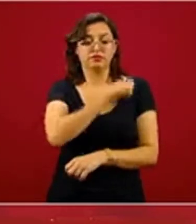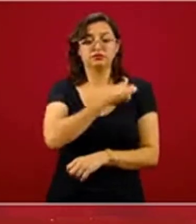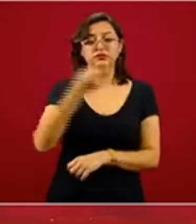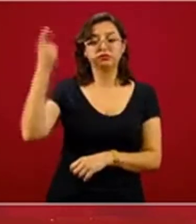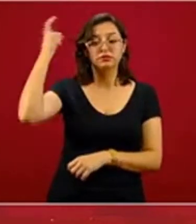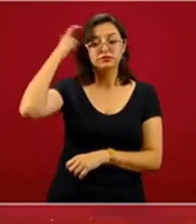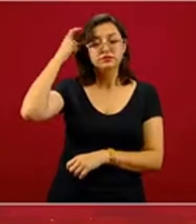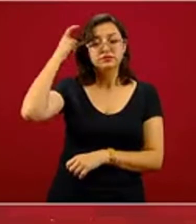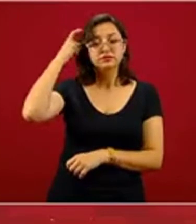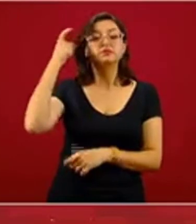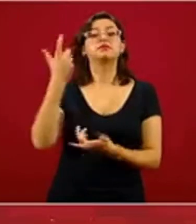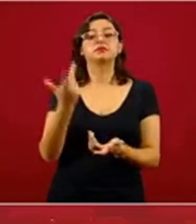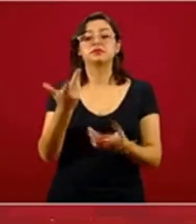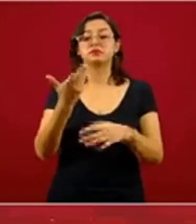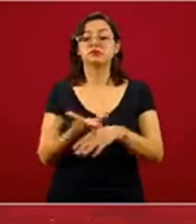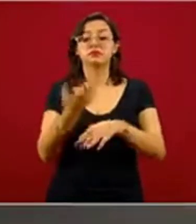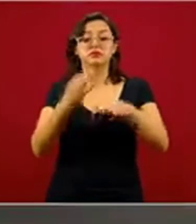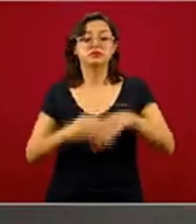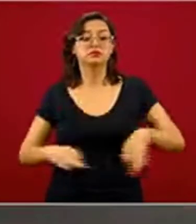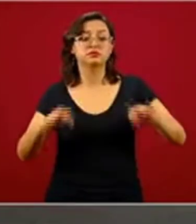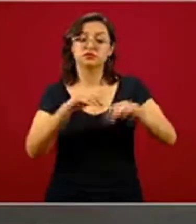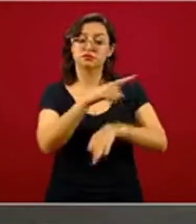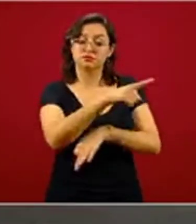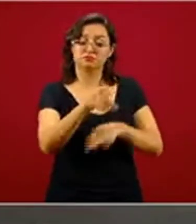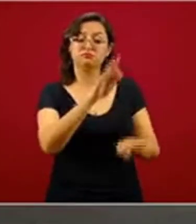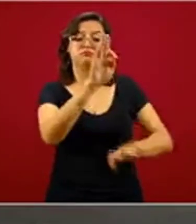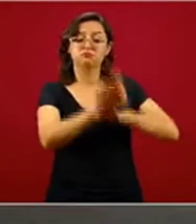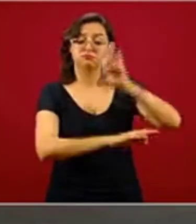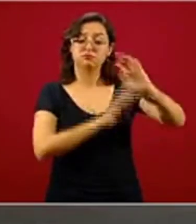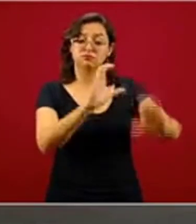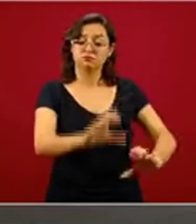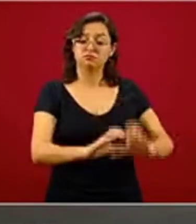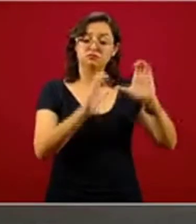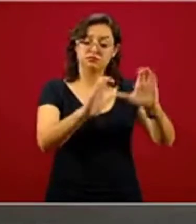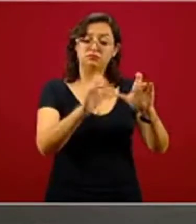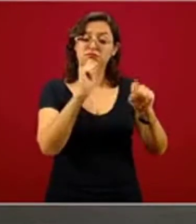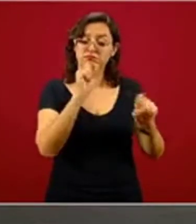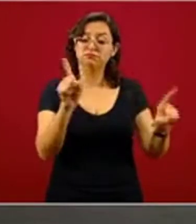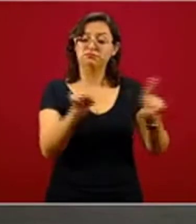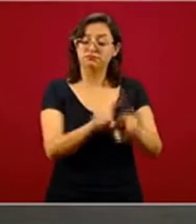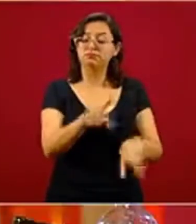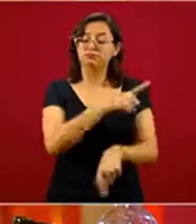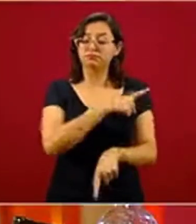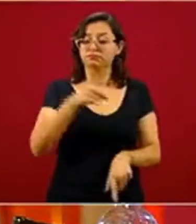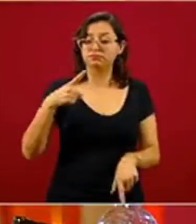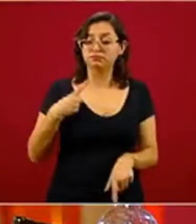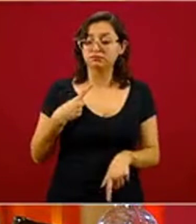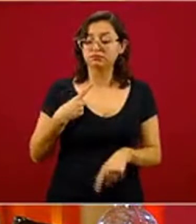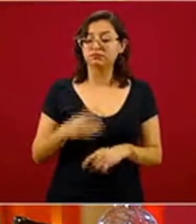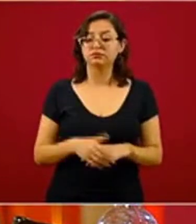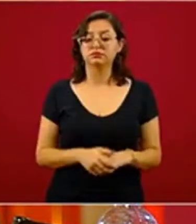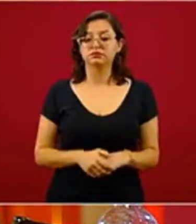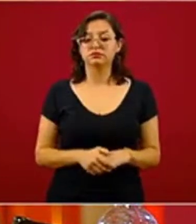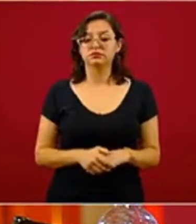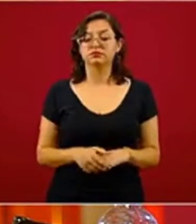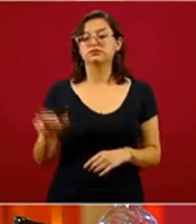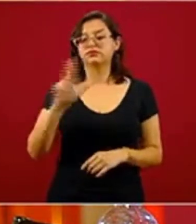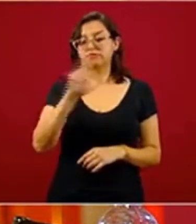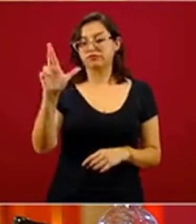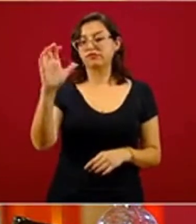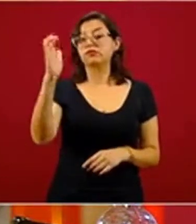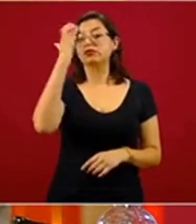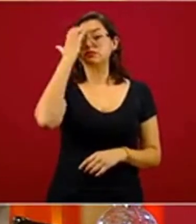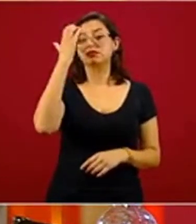precisamente de la importancia de cuidar a quienes nos cuidan. Y este reconocimiento, en su momento, sabemos que